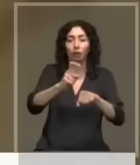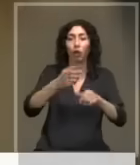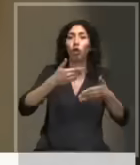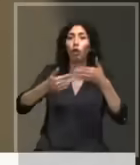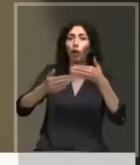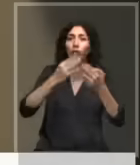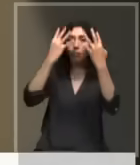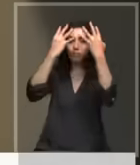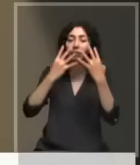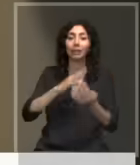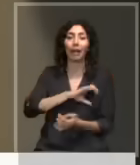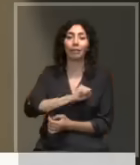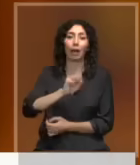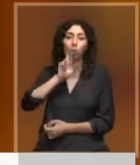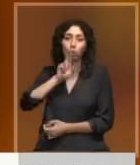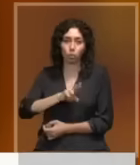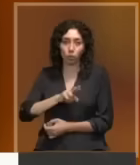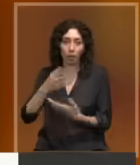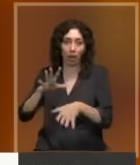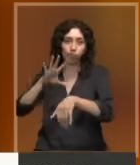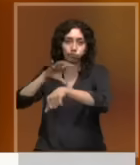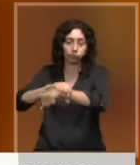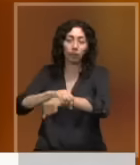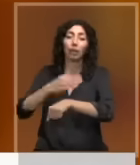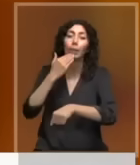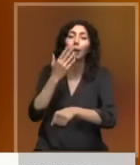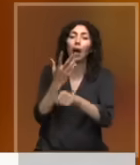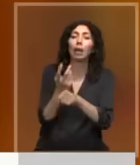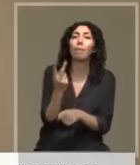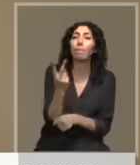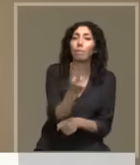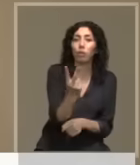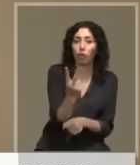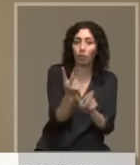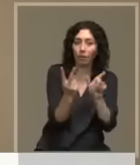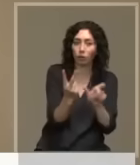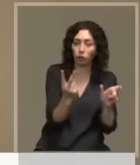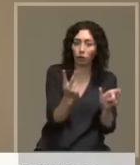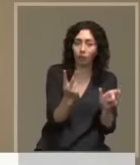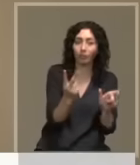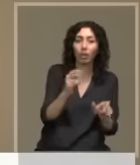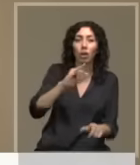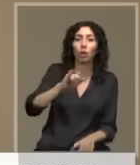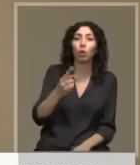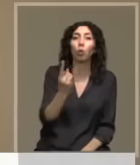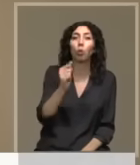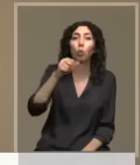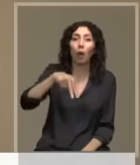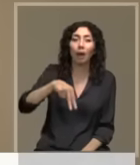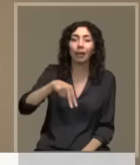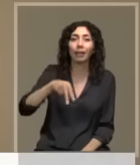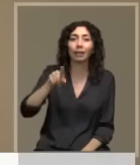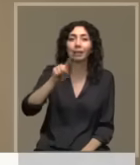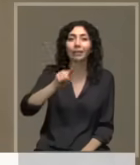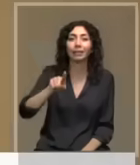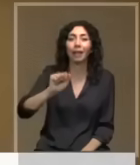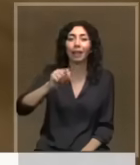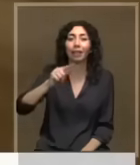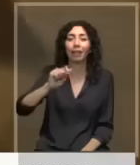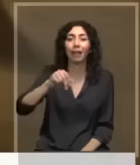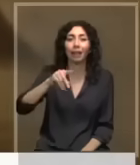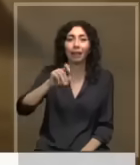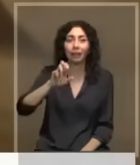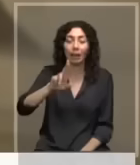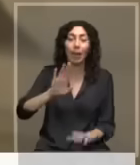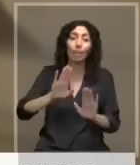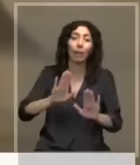Santiago Sur. Y a continuación, una pareja que sí nos llamó la atención. Juan Natalie Santander, quien espera juicio por un homicidio